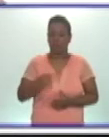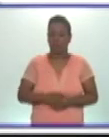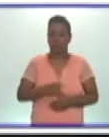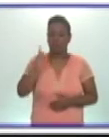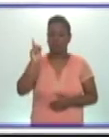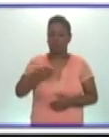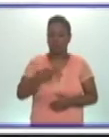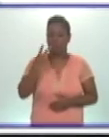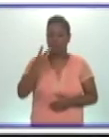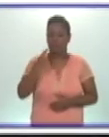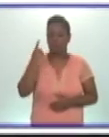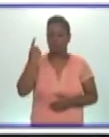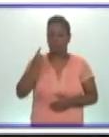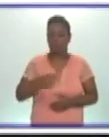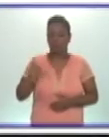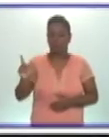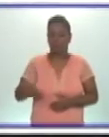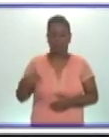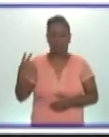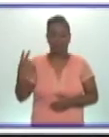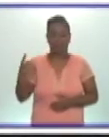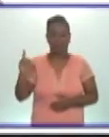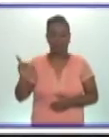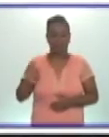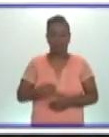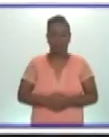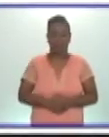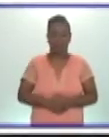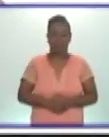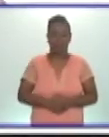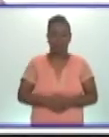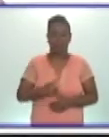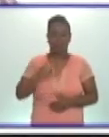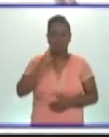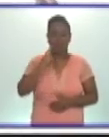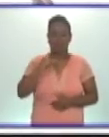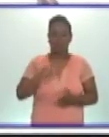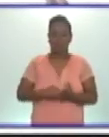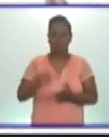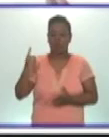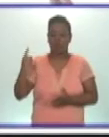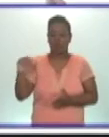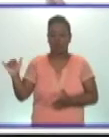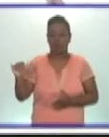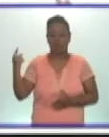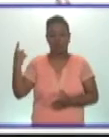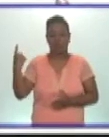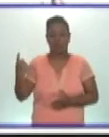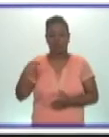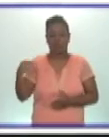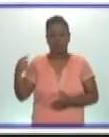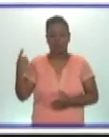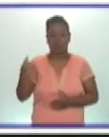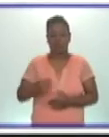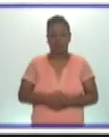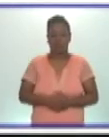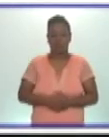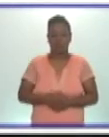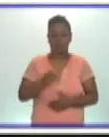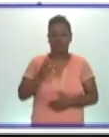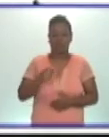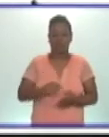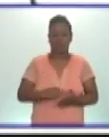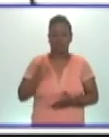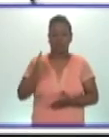1. Mitad de 2, 1. 1 por menos 1, menos 1. Y 3 por